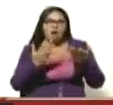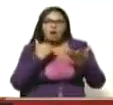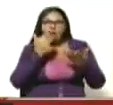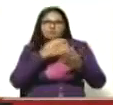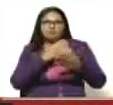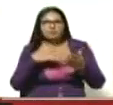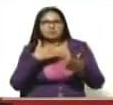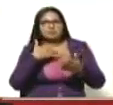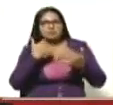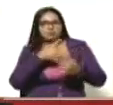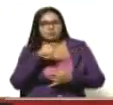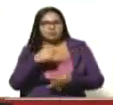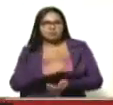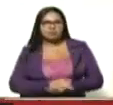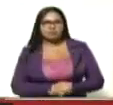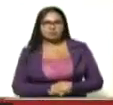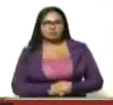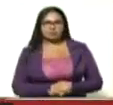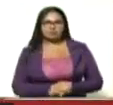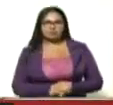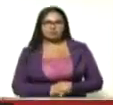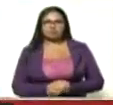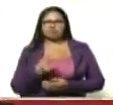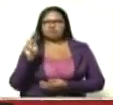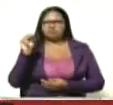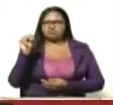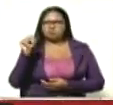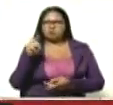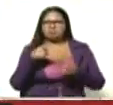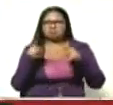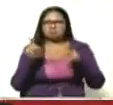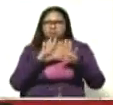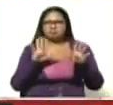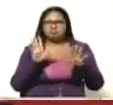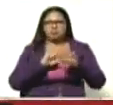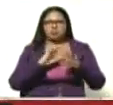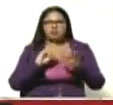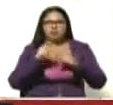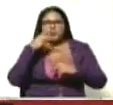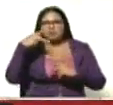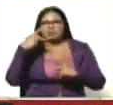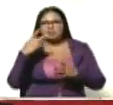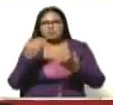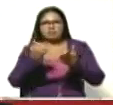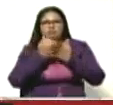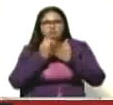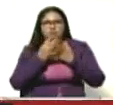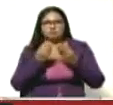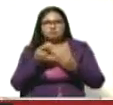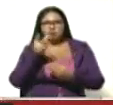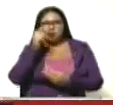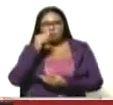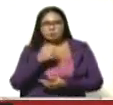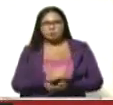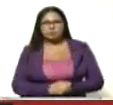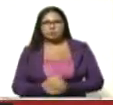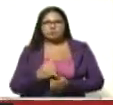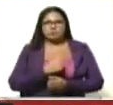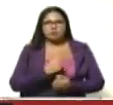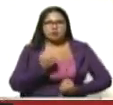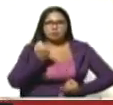hacían sentir ustedes allí. No, nunca, nunca. La poesía, al contrario, nos prestó el hombro, nos prestó el